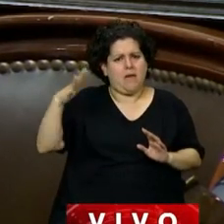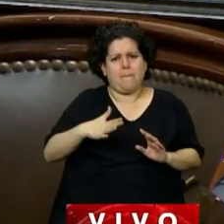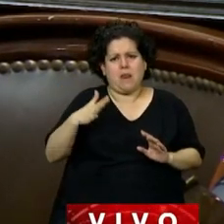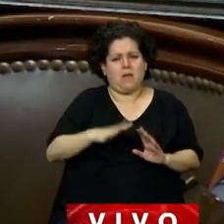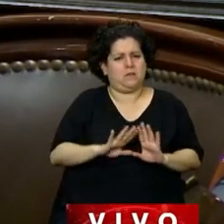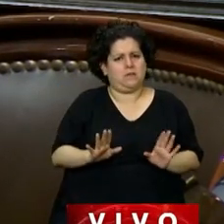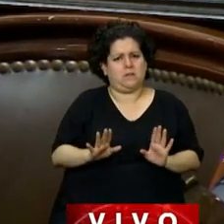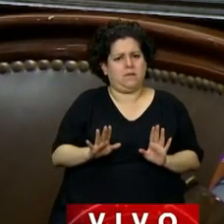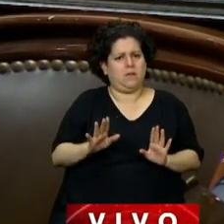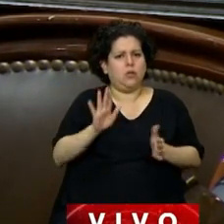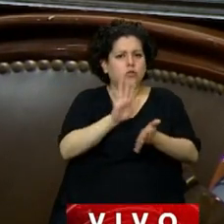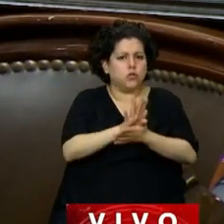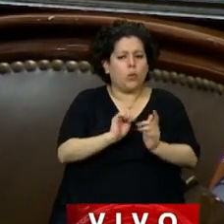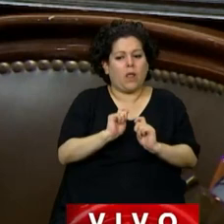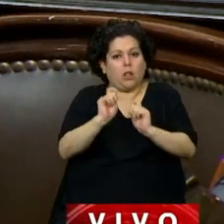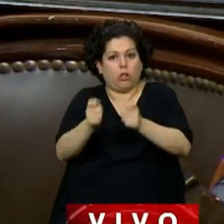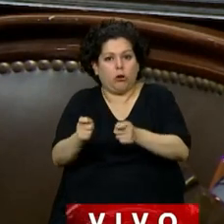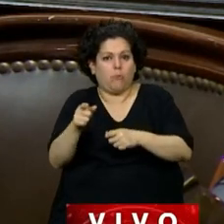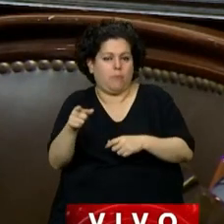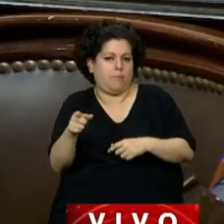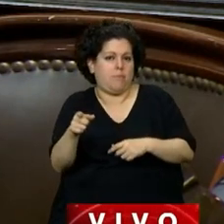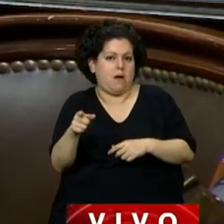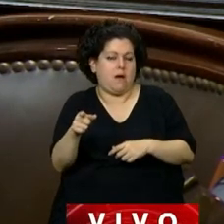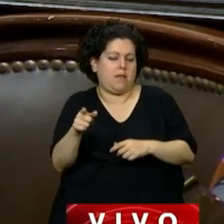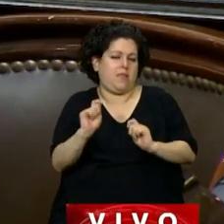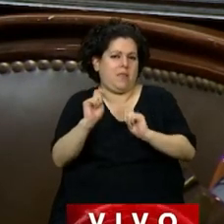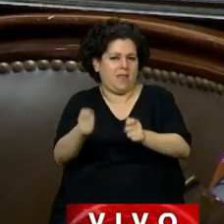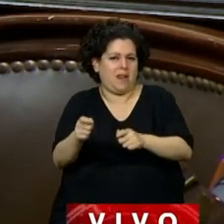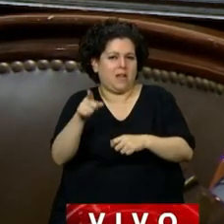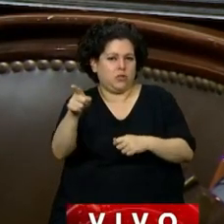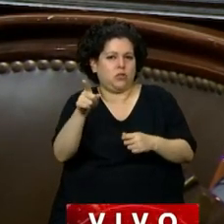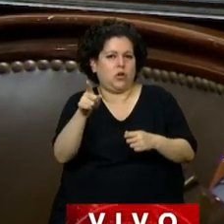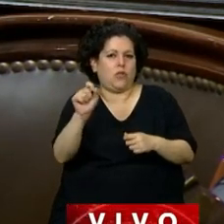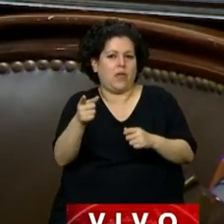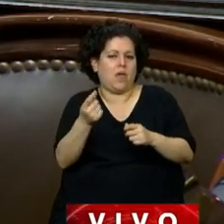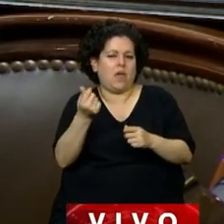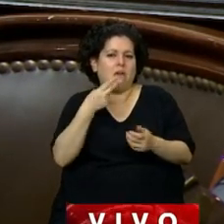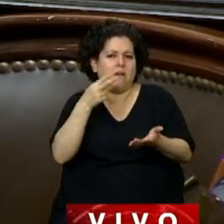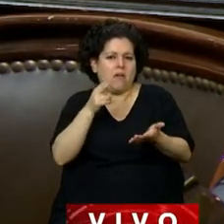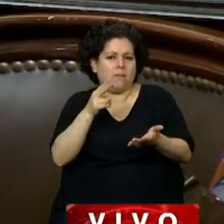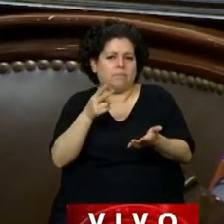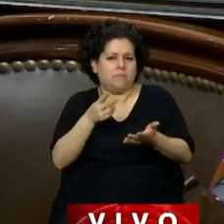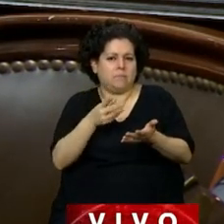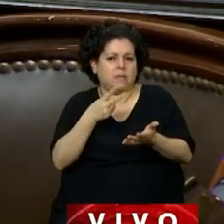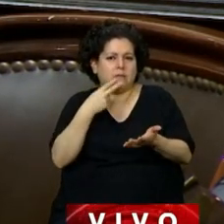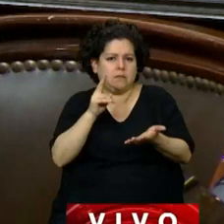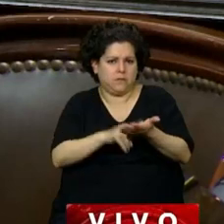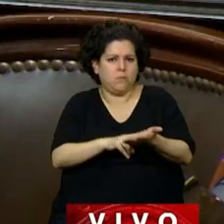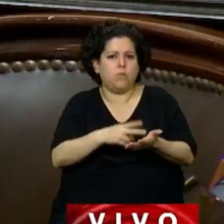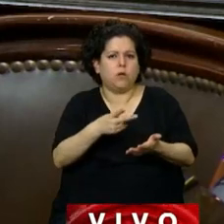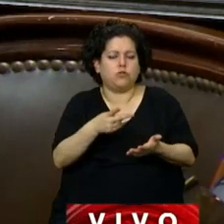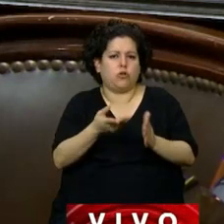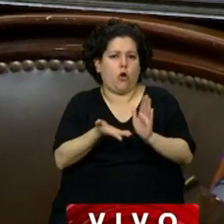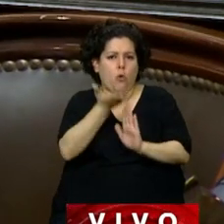la propuesta de delegar, de la delegación de aumento de las retenciones, las cuales,